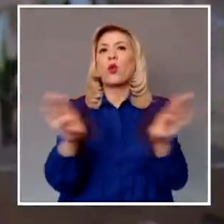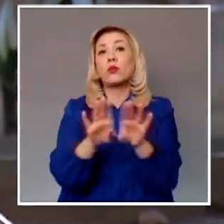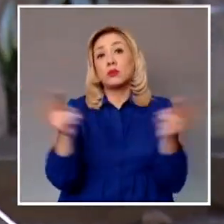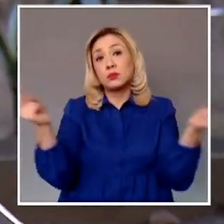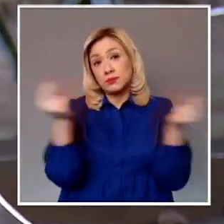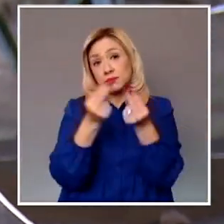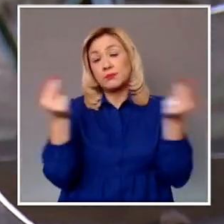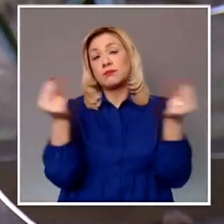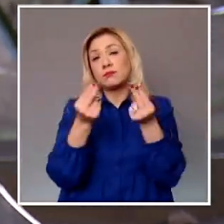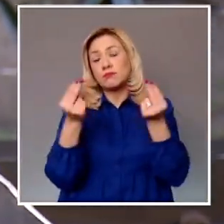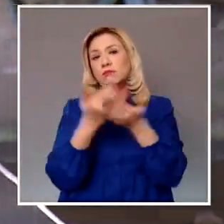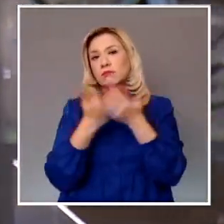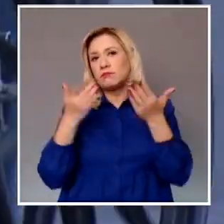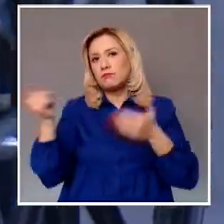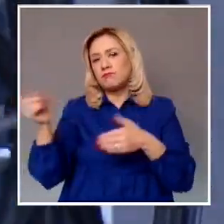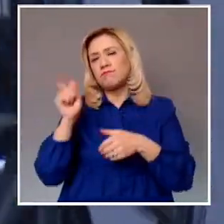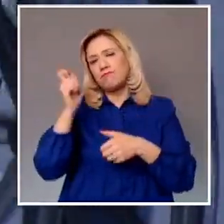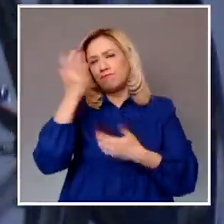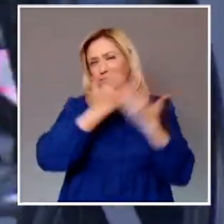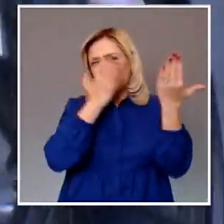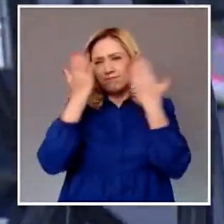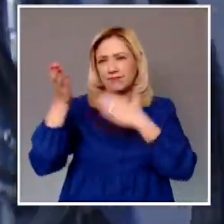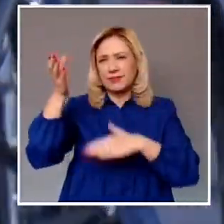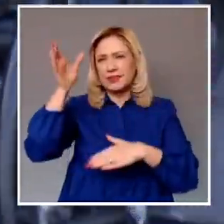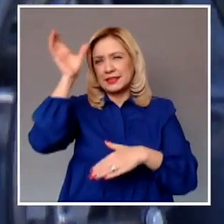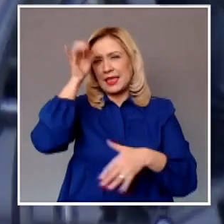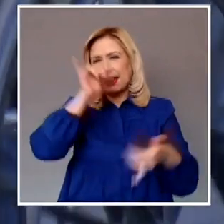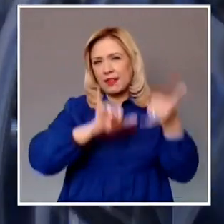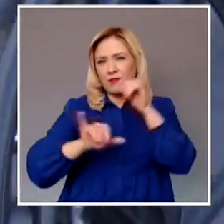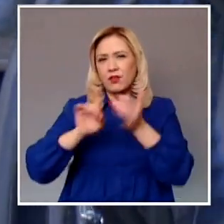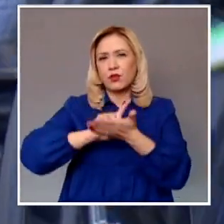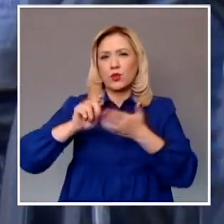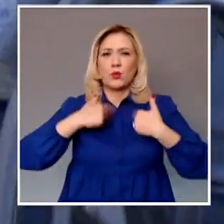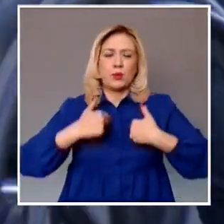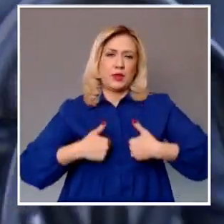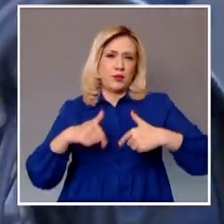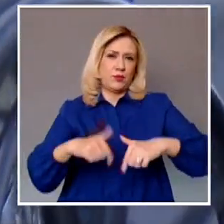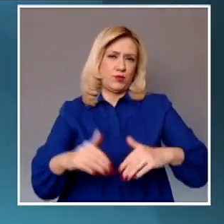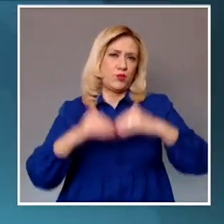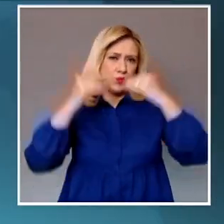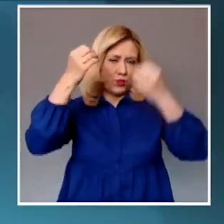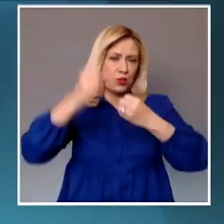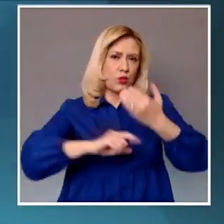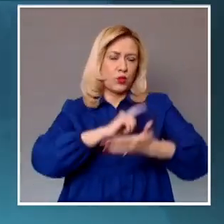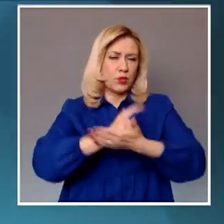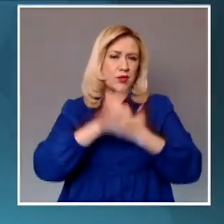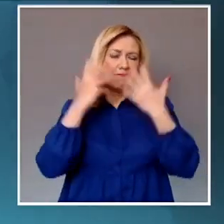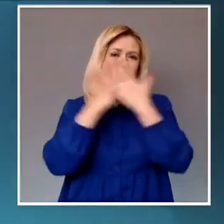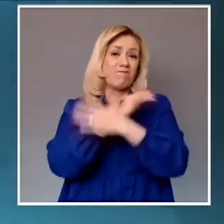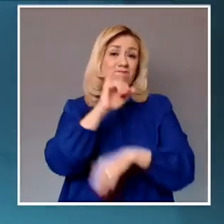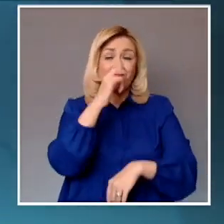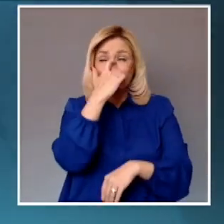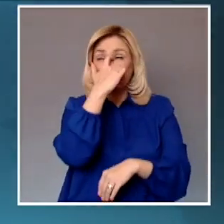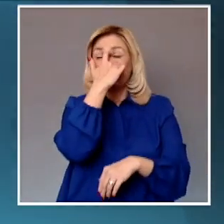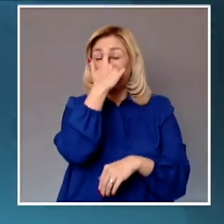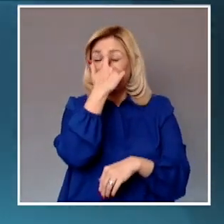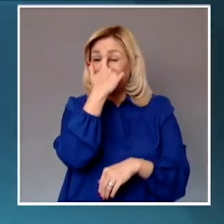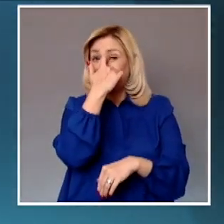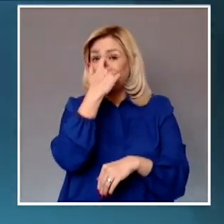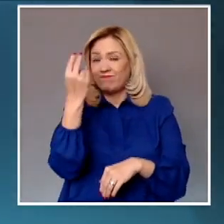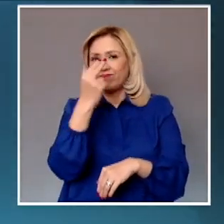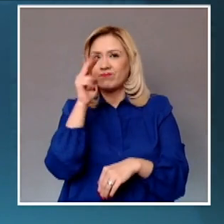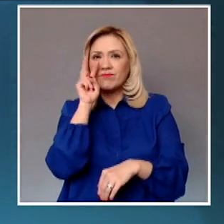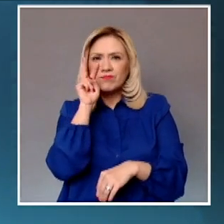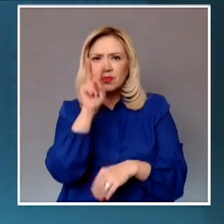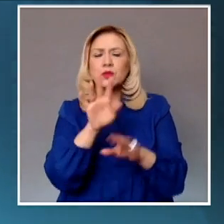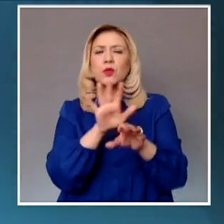de Conocimiento Científico y Derechos Humanos de la Suprema Corte. Lo esencial, aseguró, es identificar las barreras del procedimiento